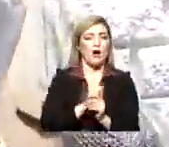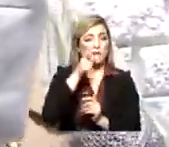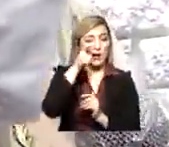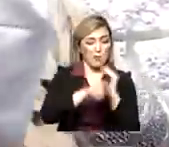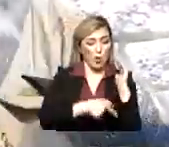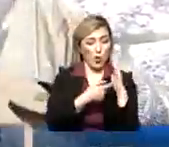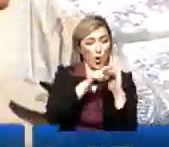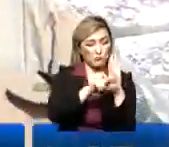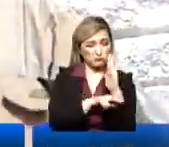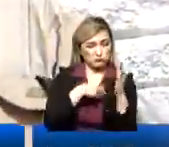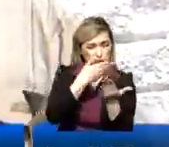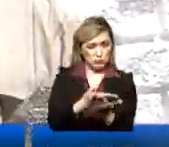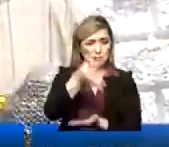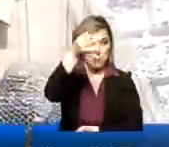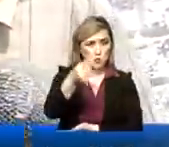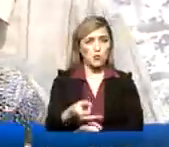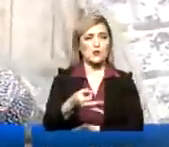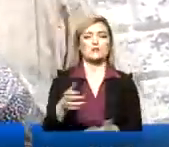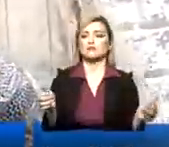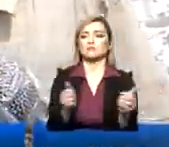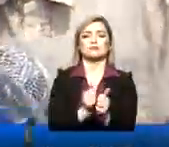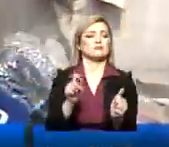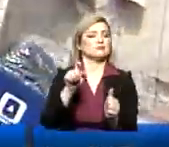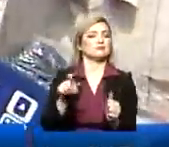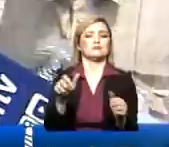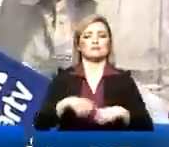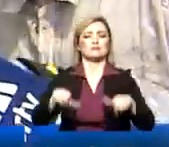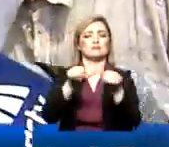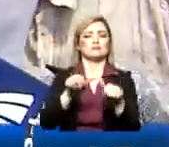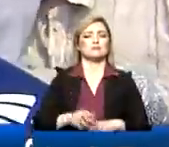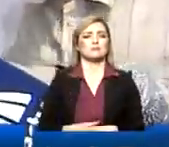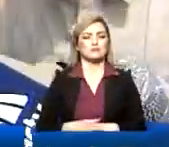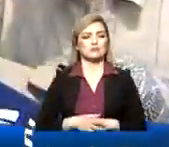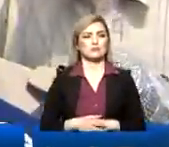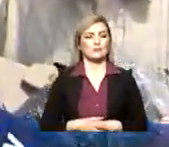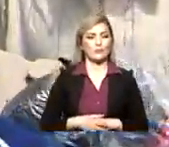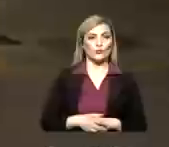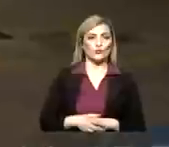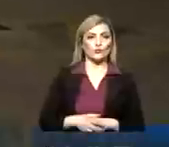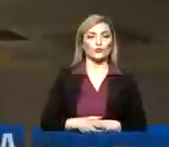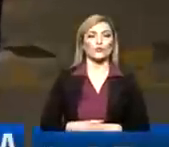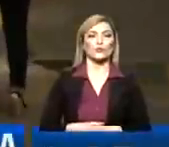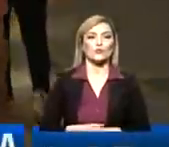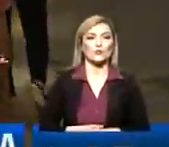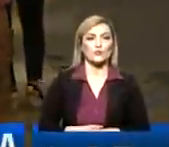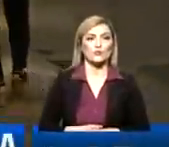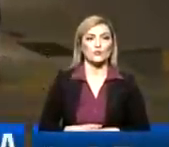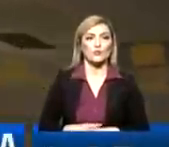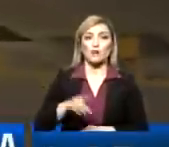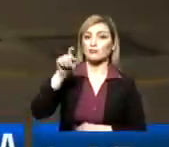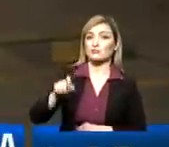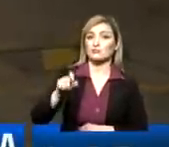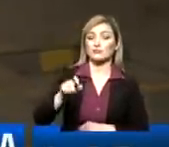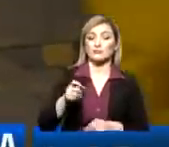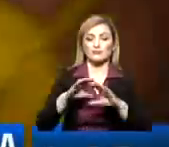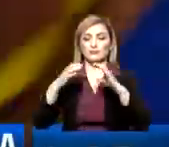cumplan. Nosotros tenemos el personal necesario en las áreas necesarias justamente para que esto se cumpla con toda normalidad. Además, también fue necesaria